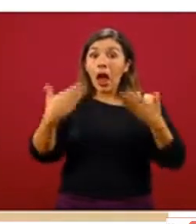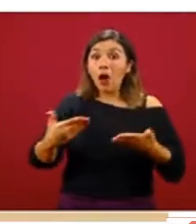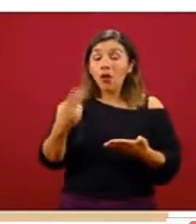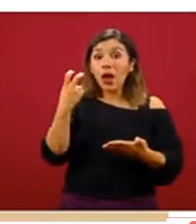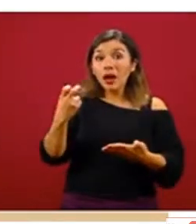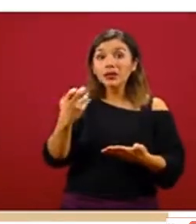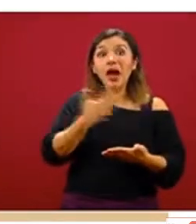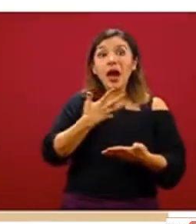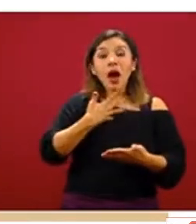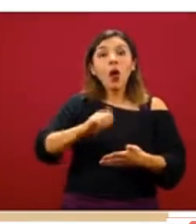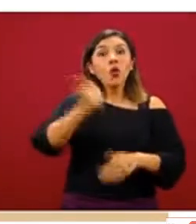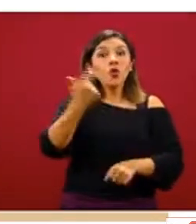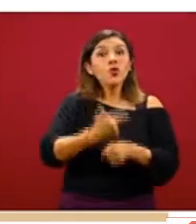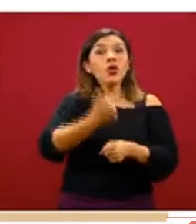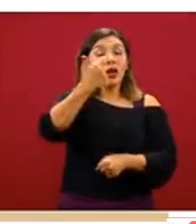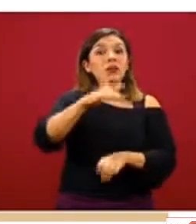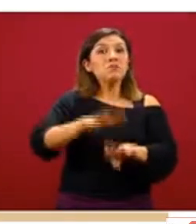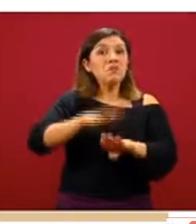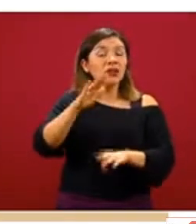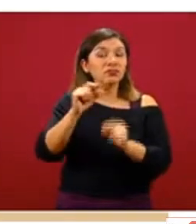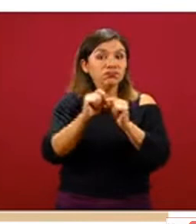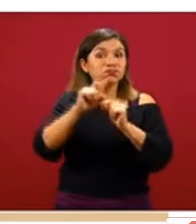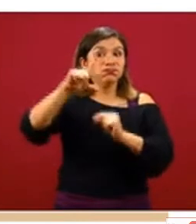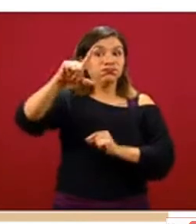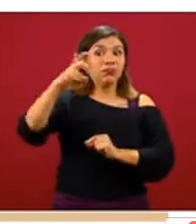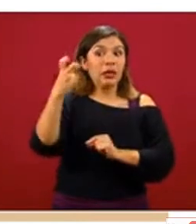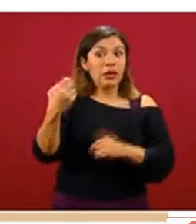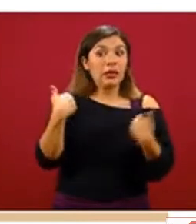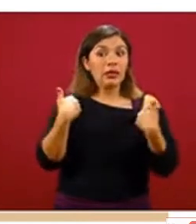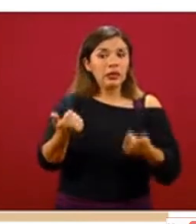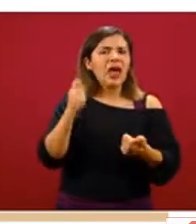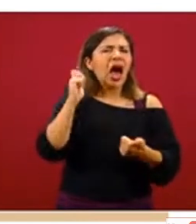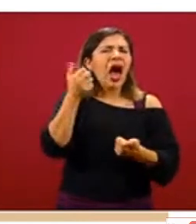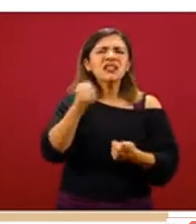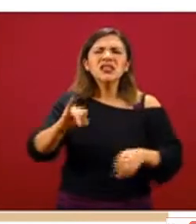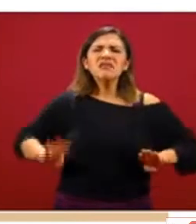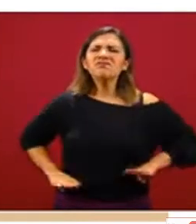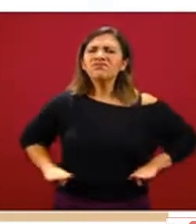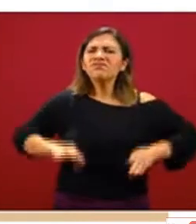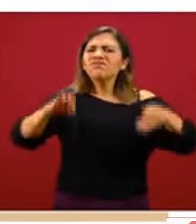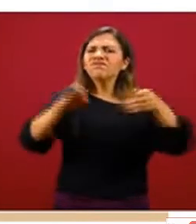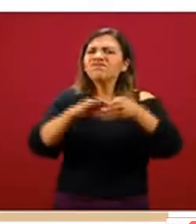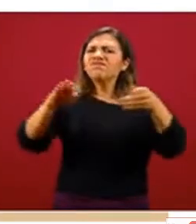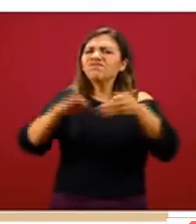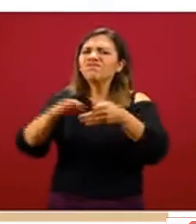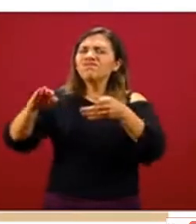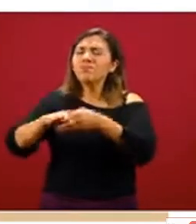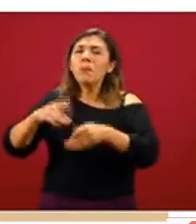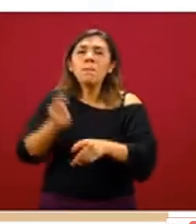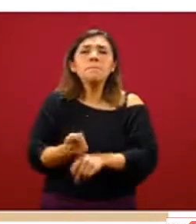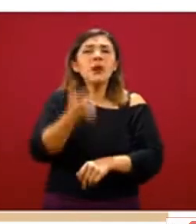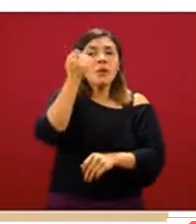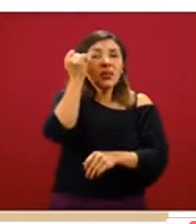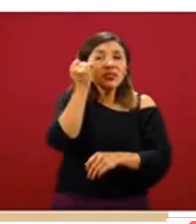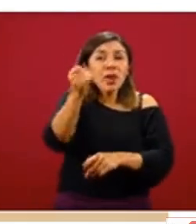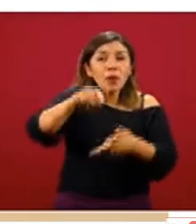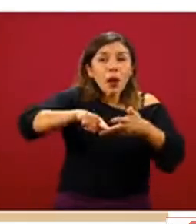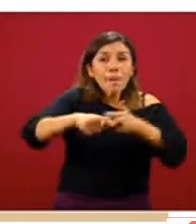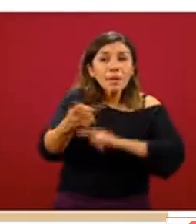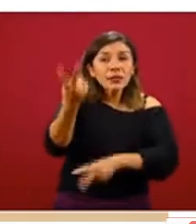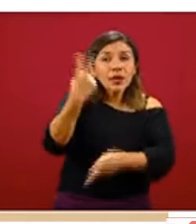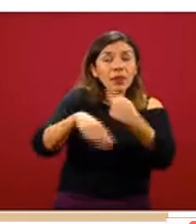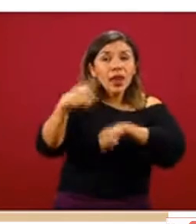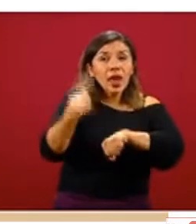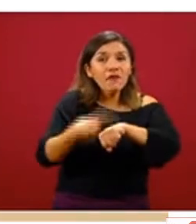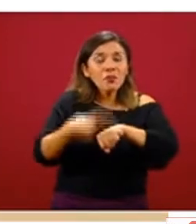casos tenemos un índice de gravedad que ha sido más alto, esto es habitual en las primeras semanas o en los primeros momentos en donde en